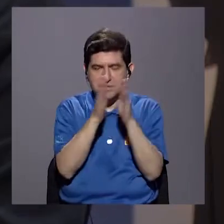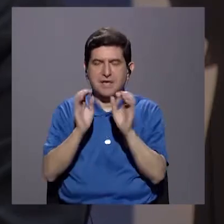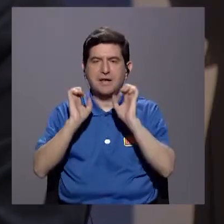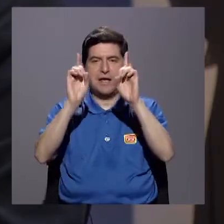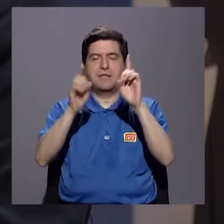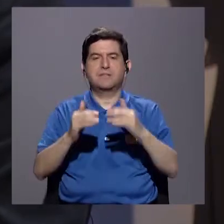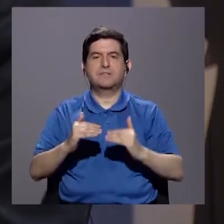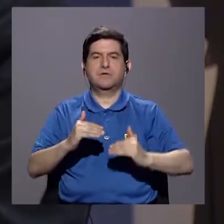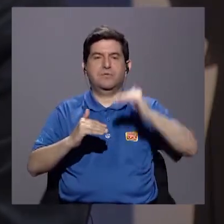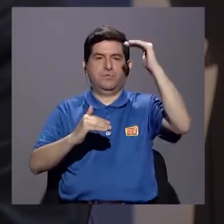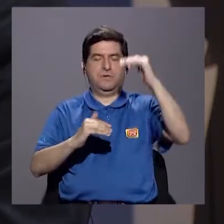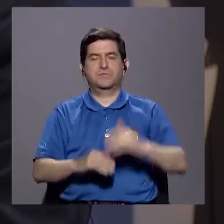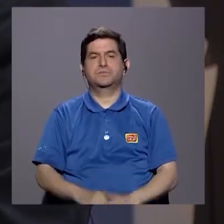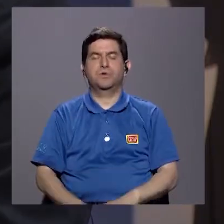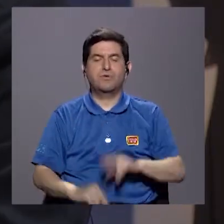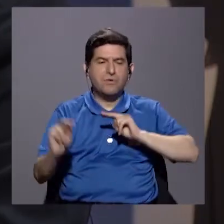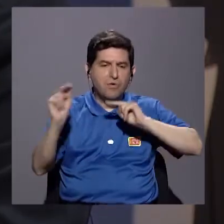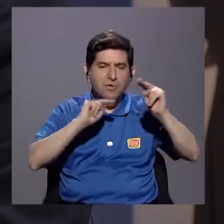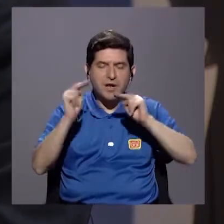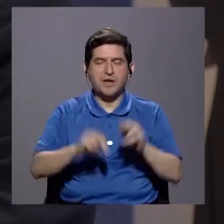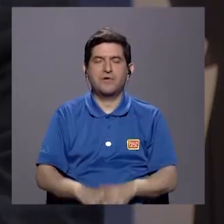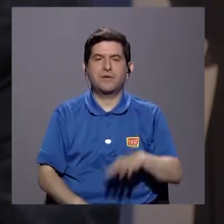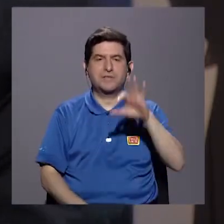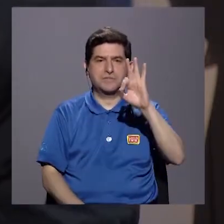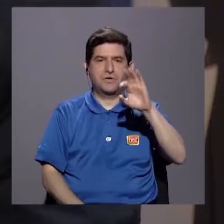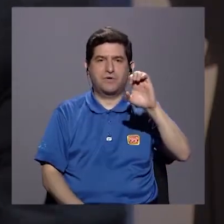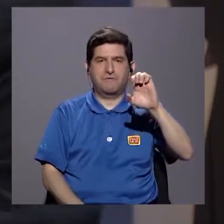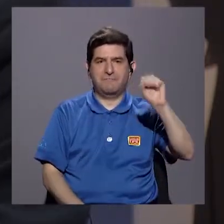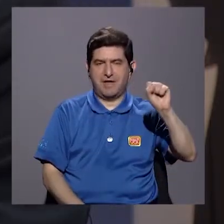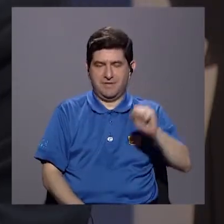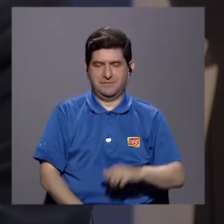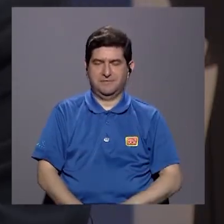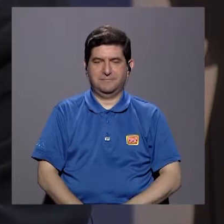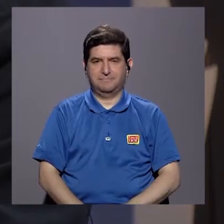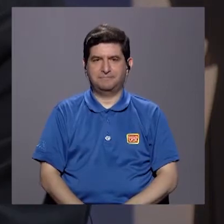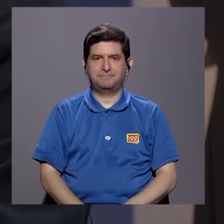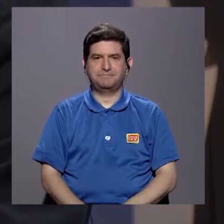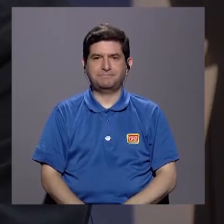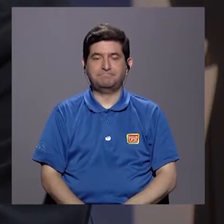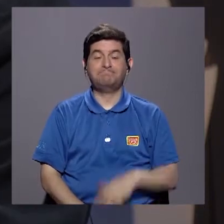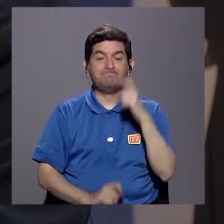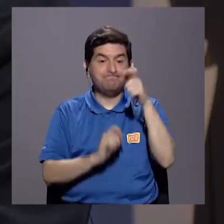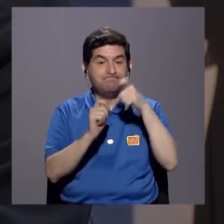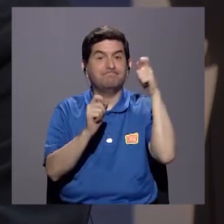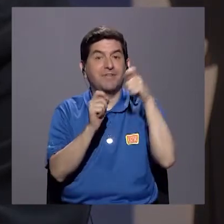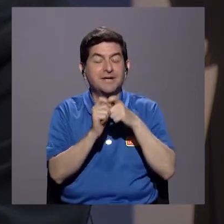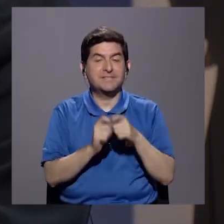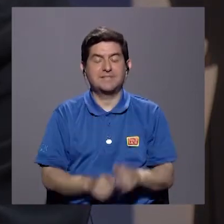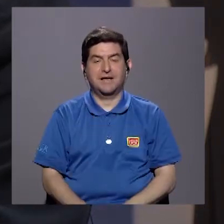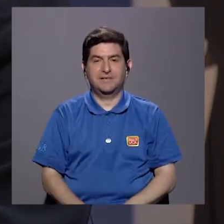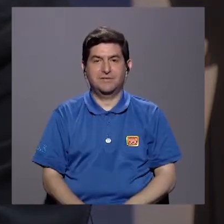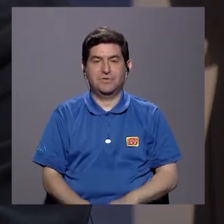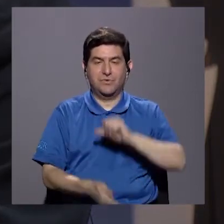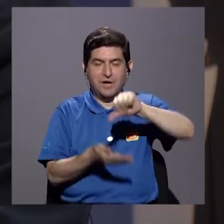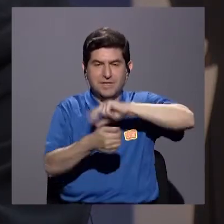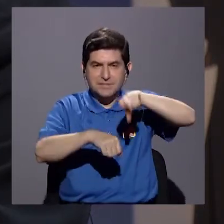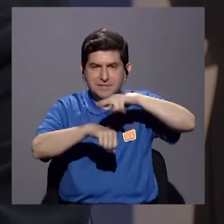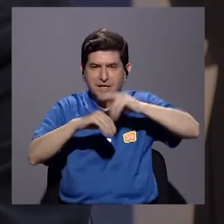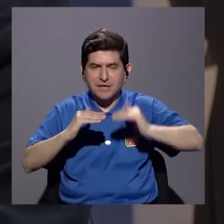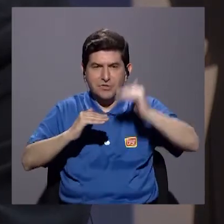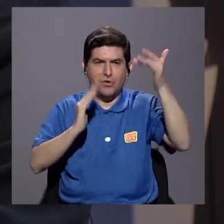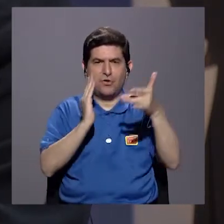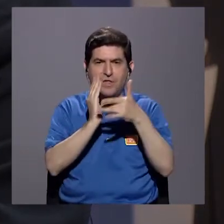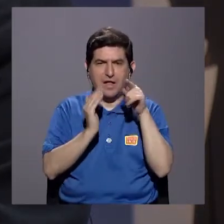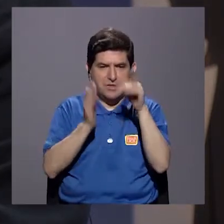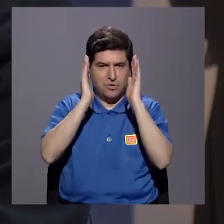Superior, que es, ¿verdad?, los planes y la negociación del FES, ese otro tipo de cuestiones. Específicamente el Senat está entonces concentrado